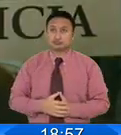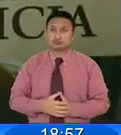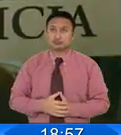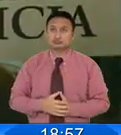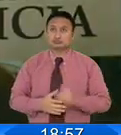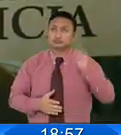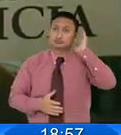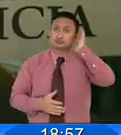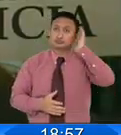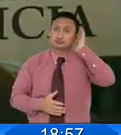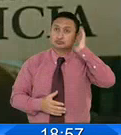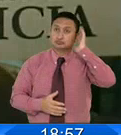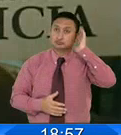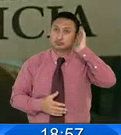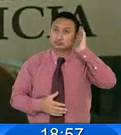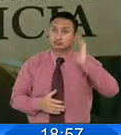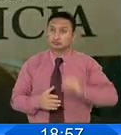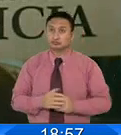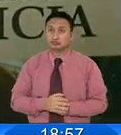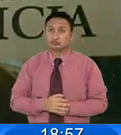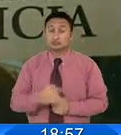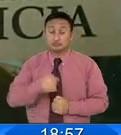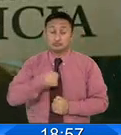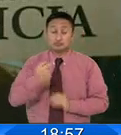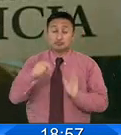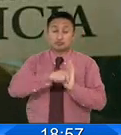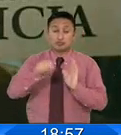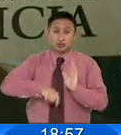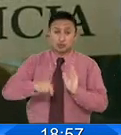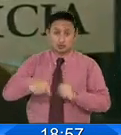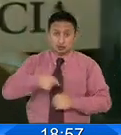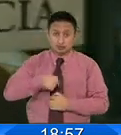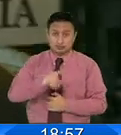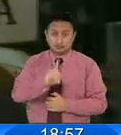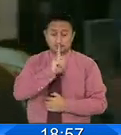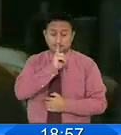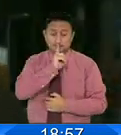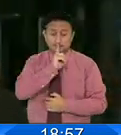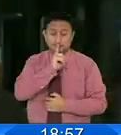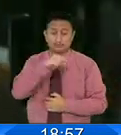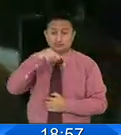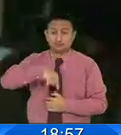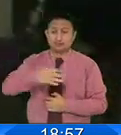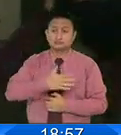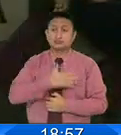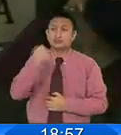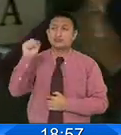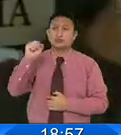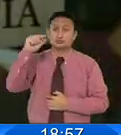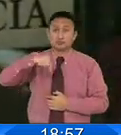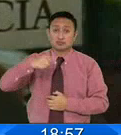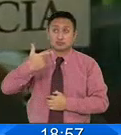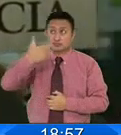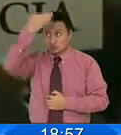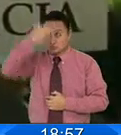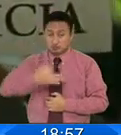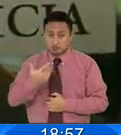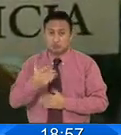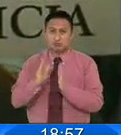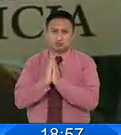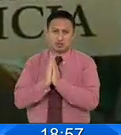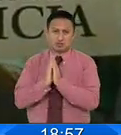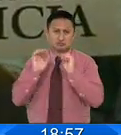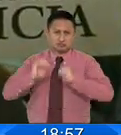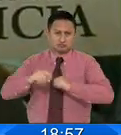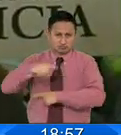Sin embargo, esta defensa se reserva también el posible derecho de apelar lo que tiene que ver la reparación integral,